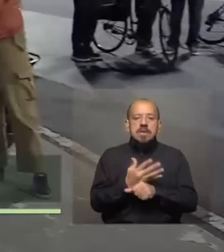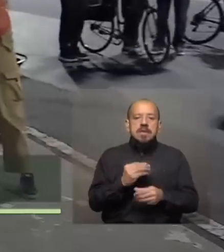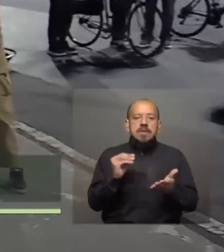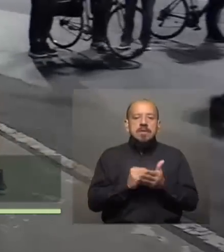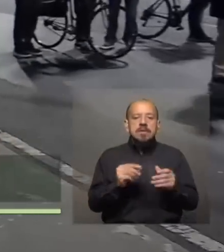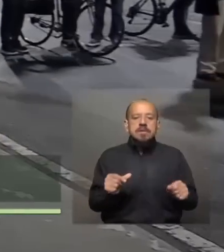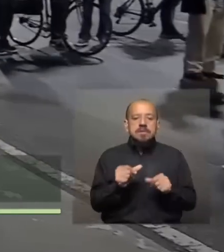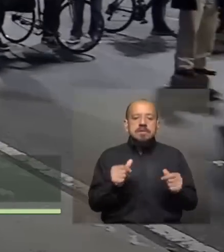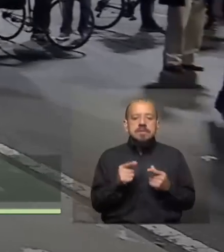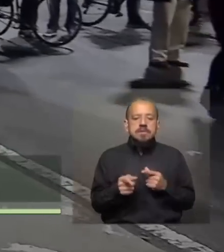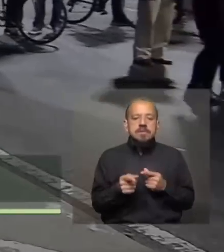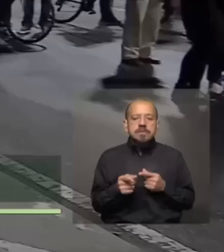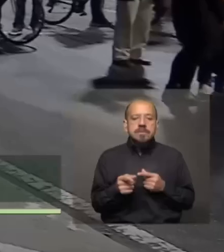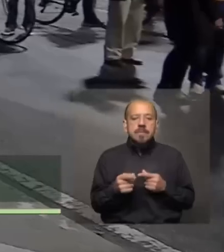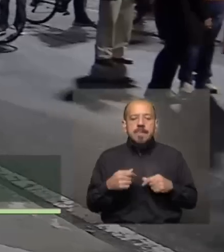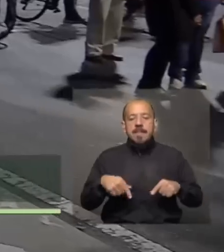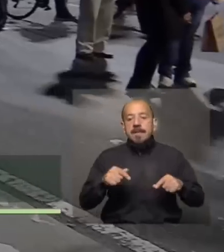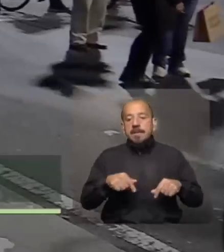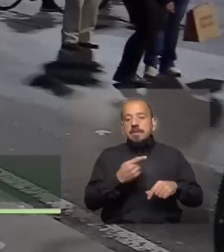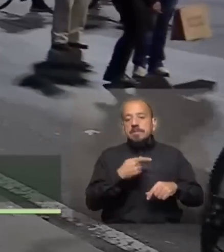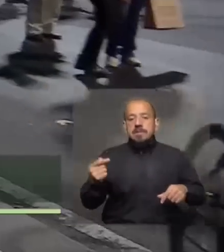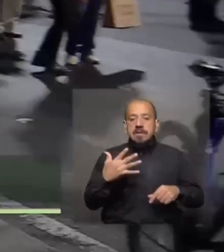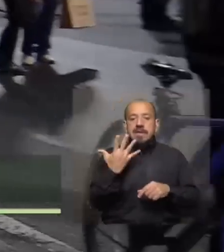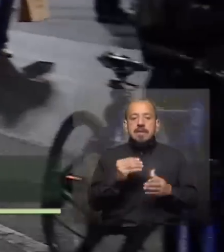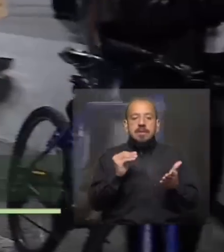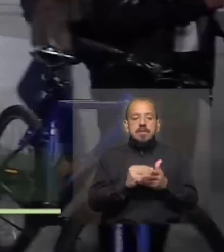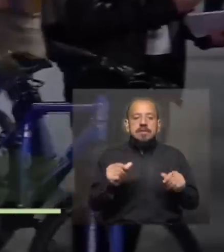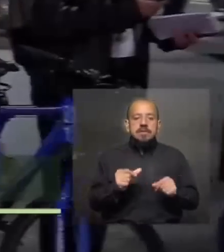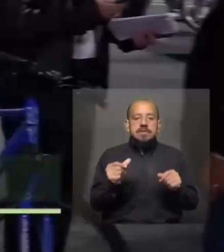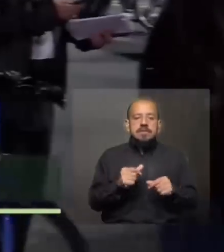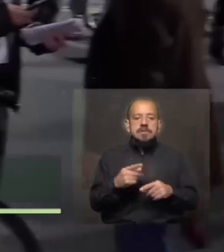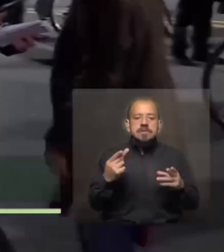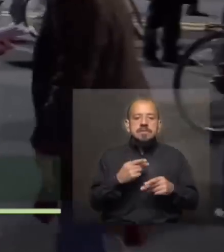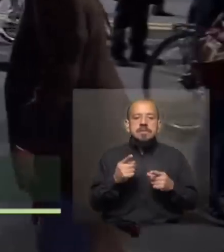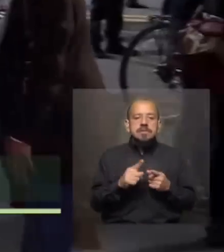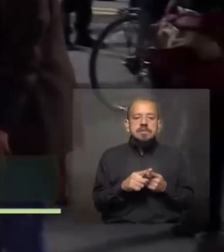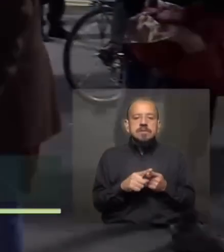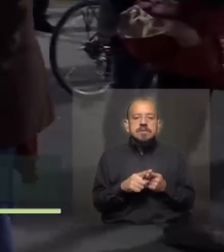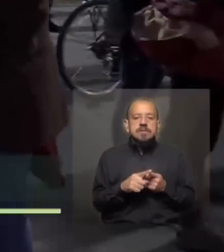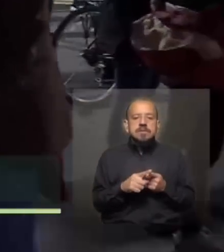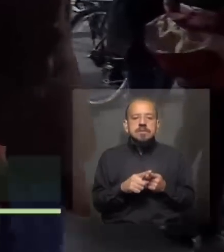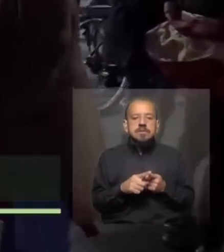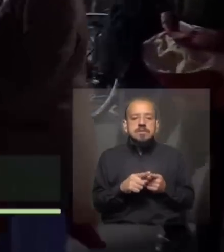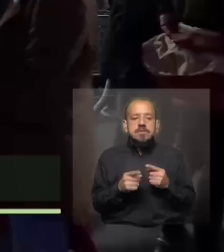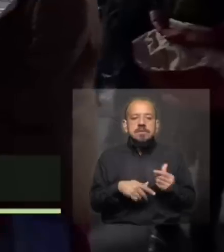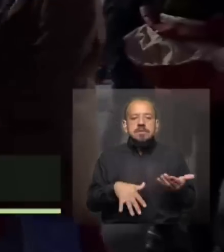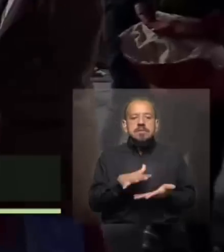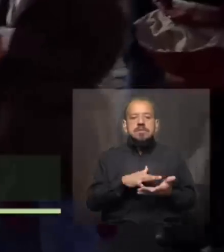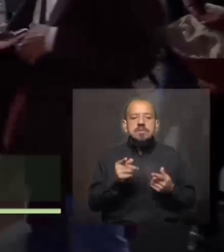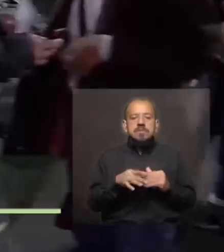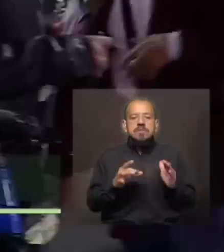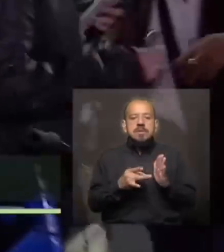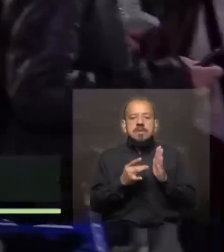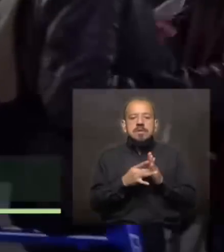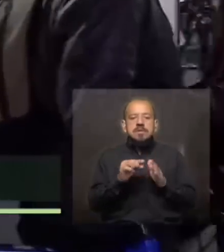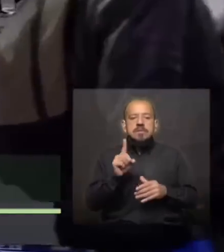este convocado en la semana a propósito de lo que es bueno este esta situación en torno a la calidad